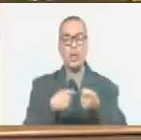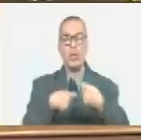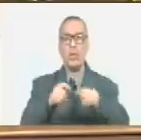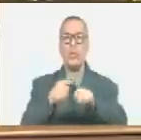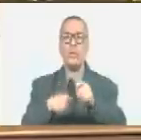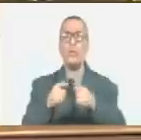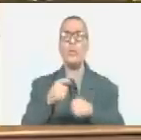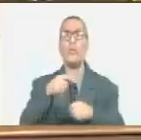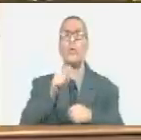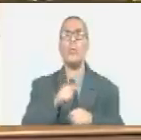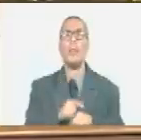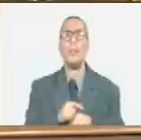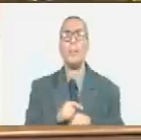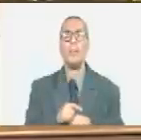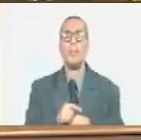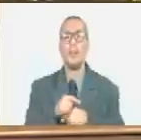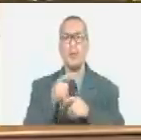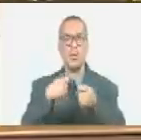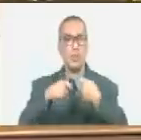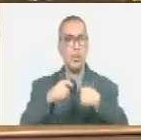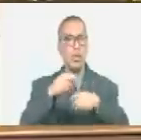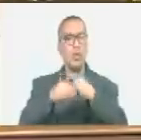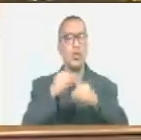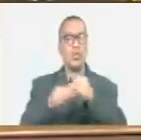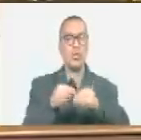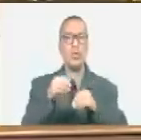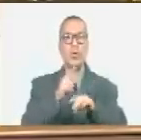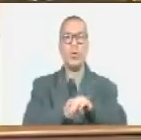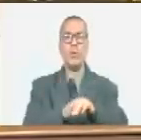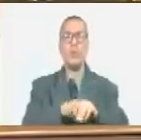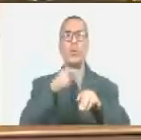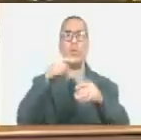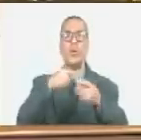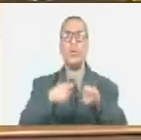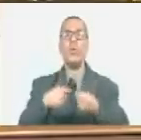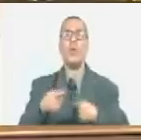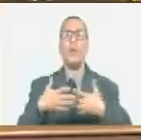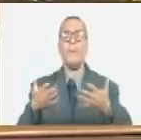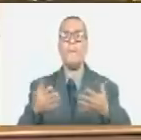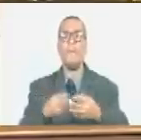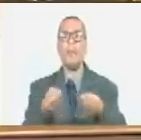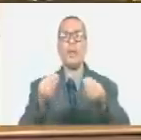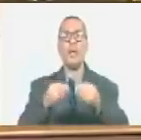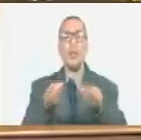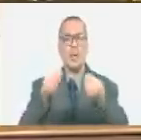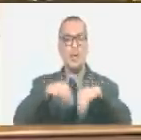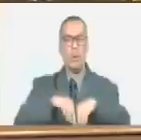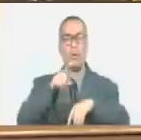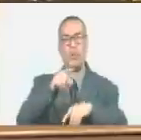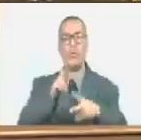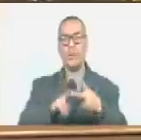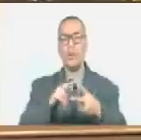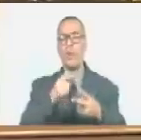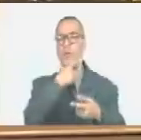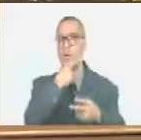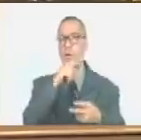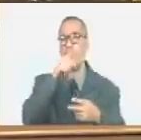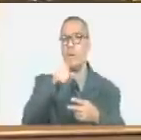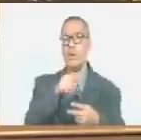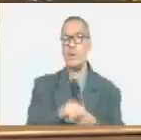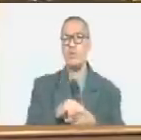y las condiciones, mecanismos y relación de distribución consensuada de dichos bienes para facilitar